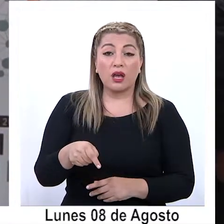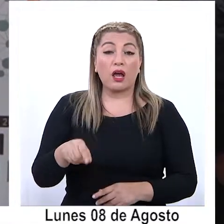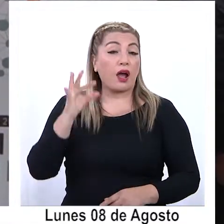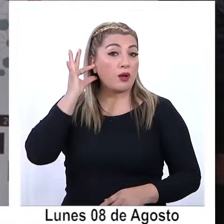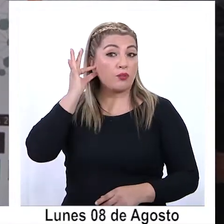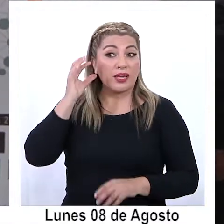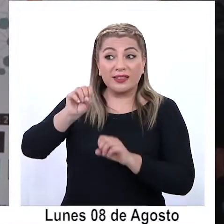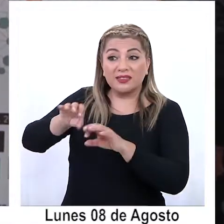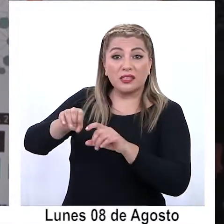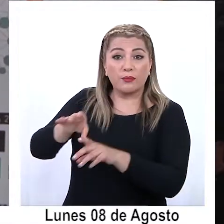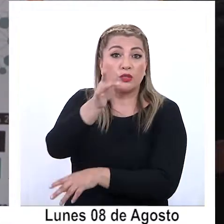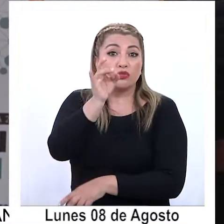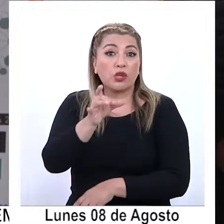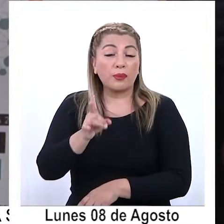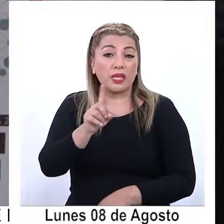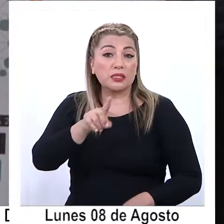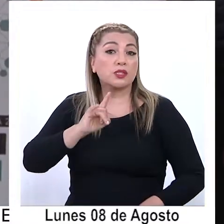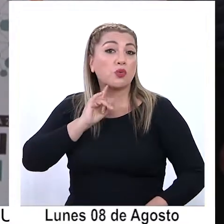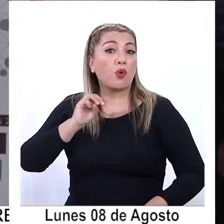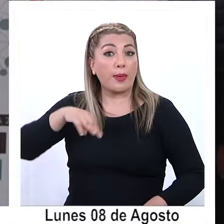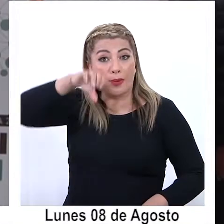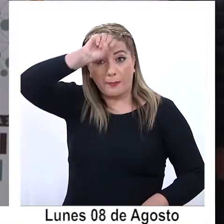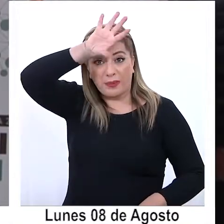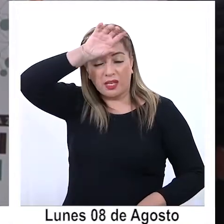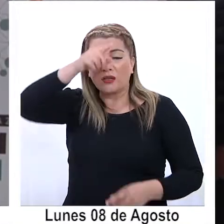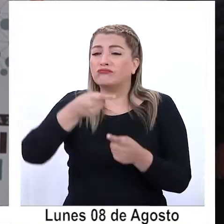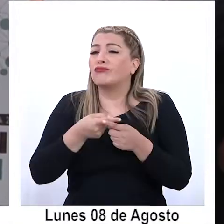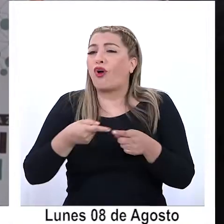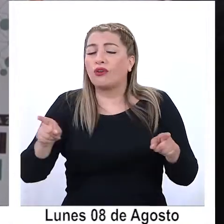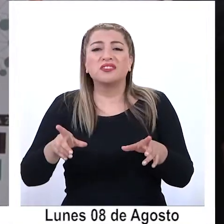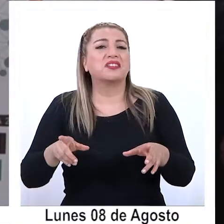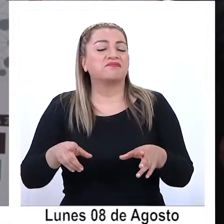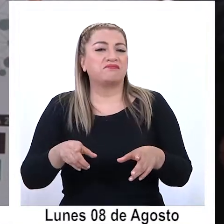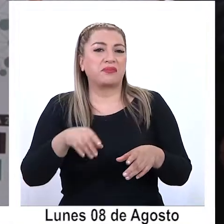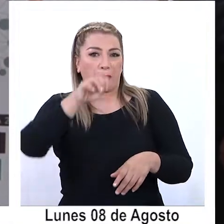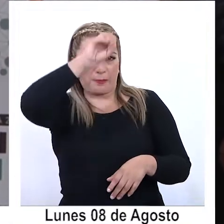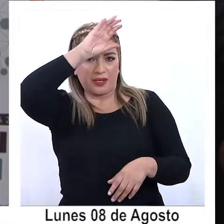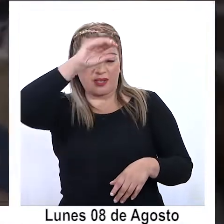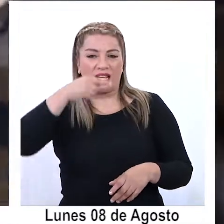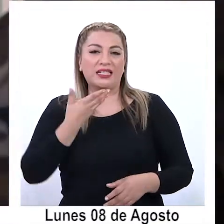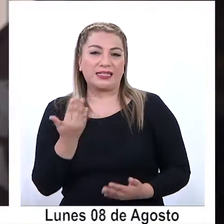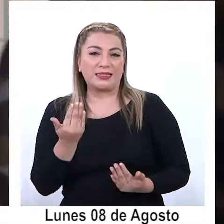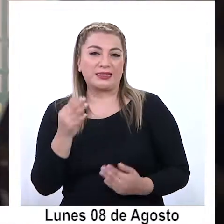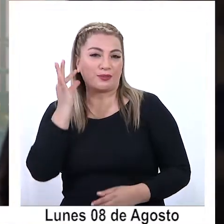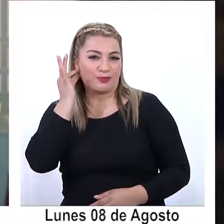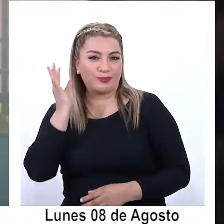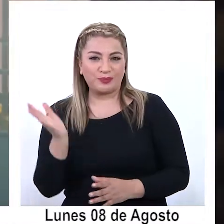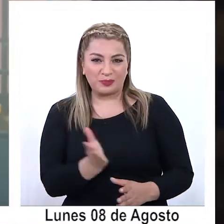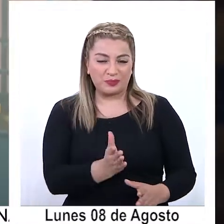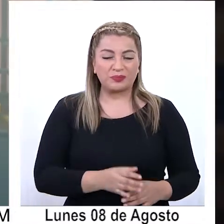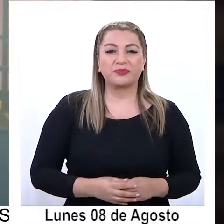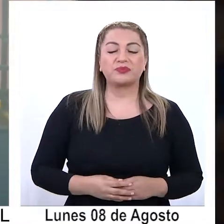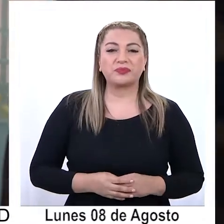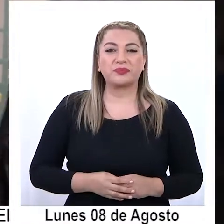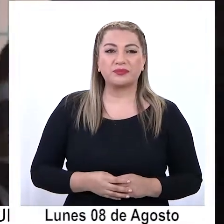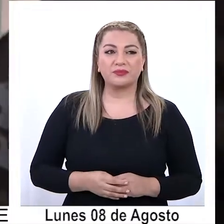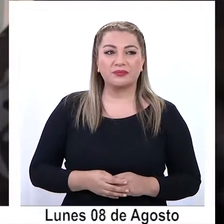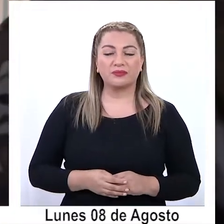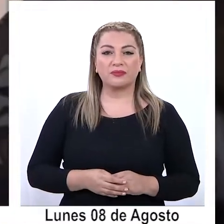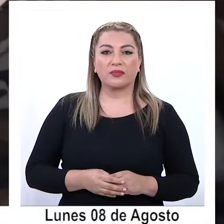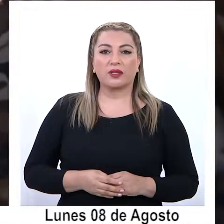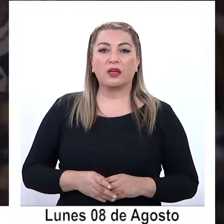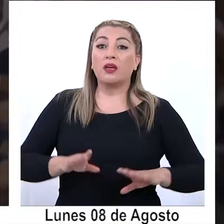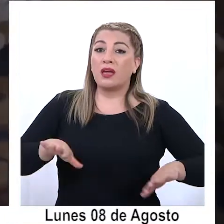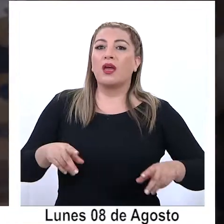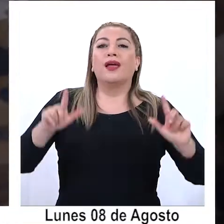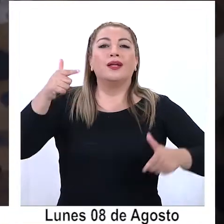formar no tan solo para SQM, sino que para cualquier otra minera que pueda contar con ellas. Una forma de dar cuerpo